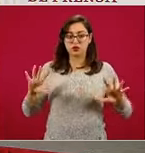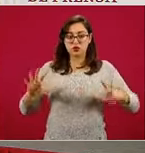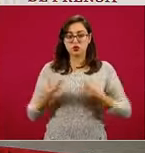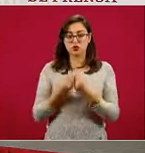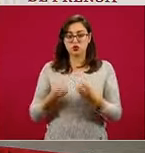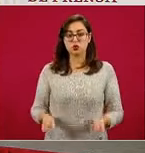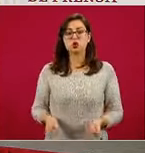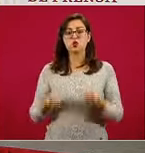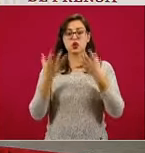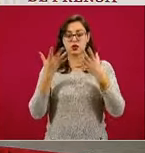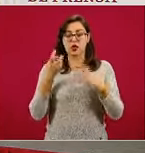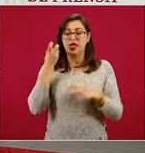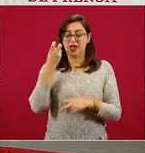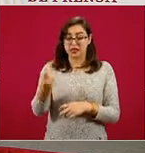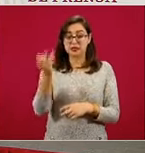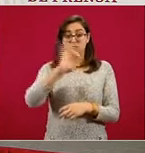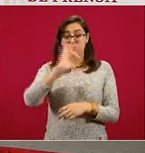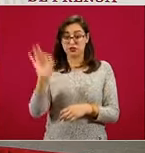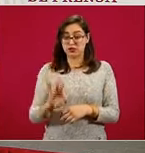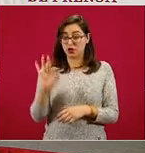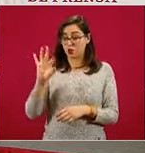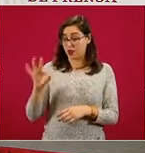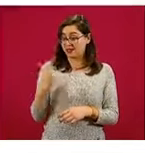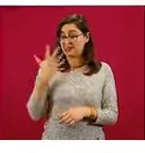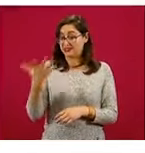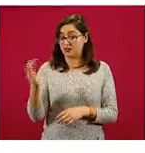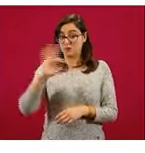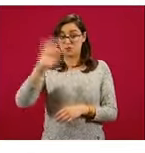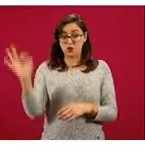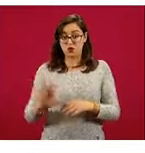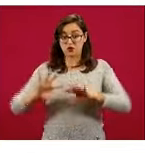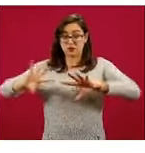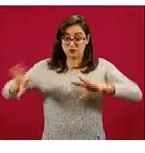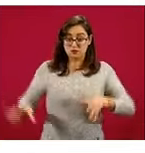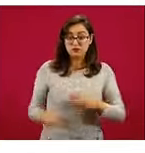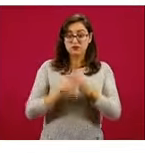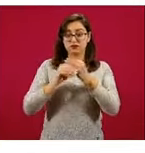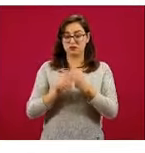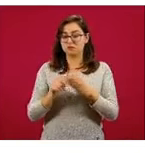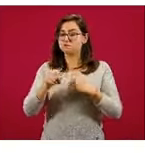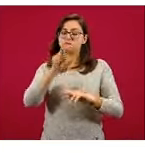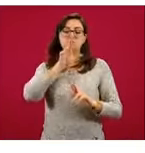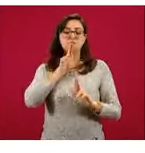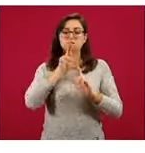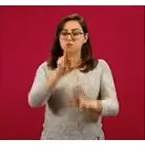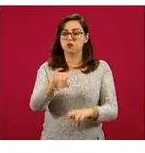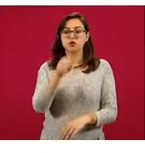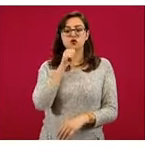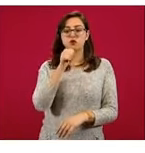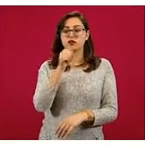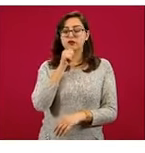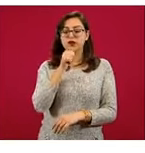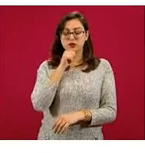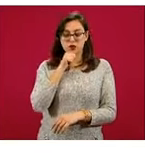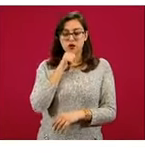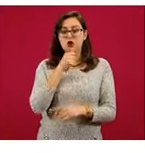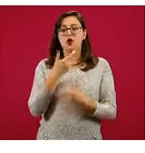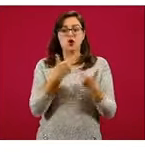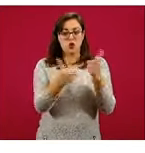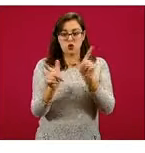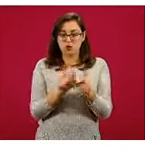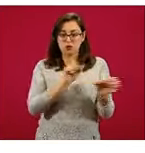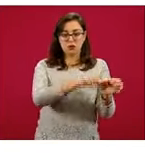precisamente aplicamos este porcentaje de positividad sobre aquellos casos que todavía no tienen un resultado, no tienen una